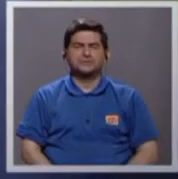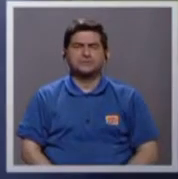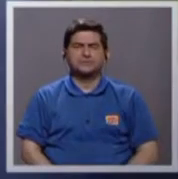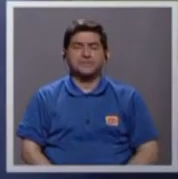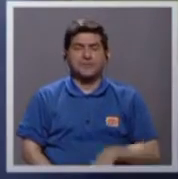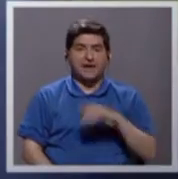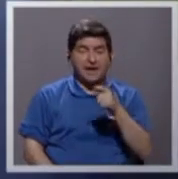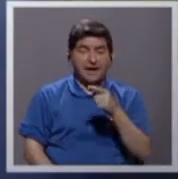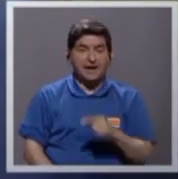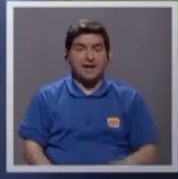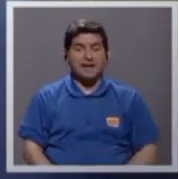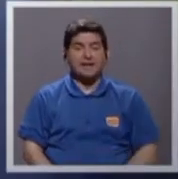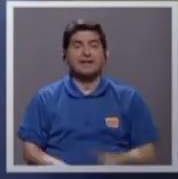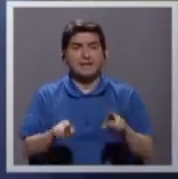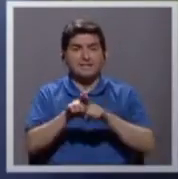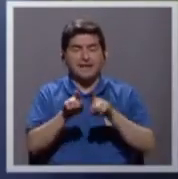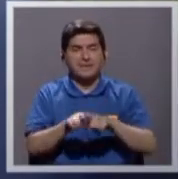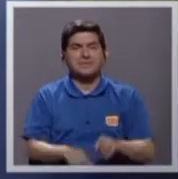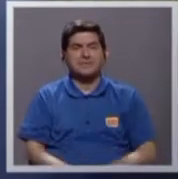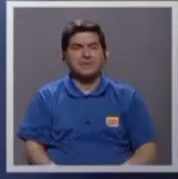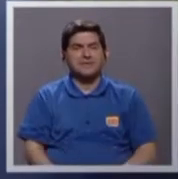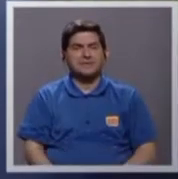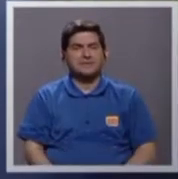Él tenía esta mente libre.